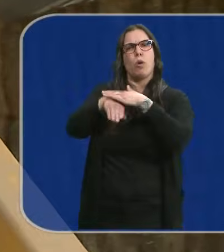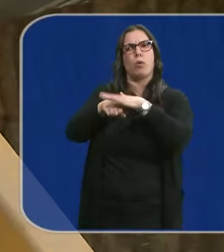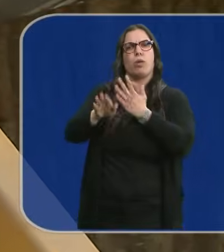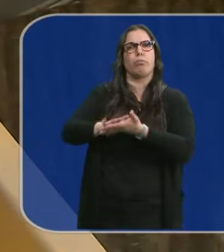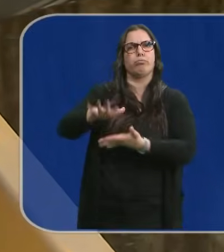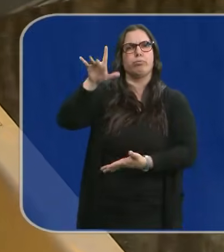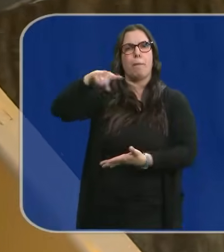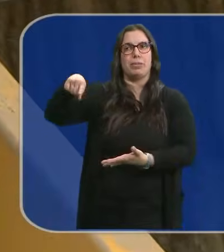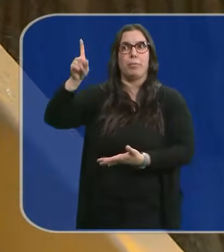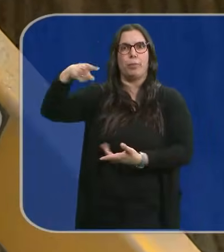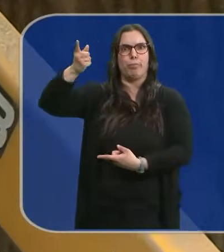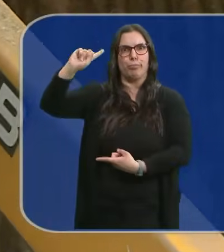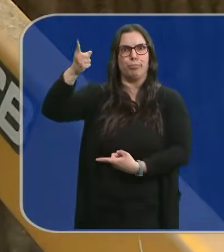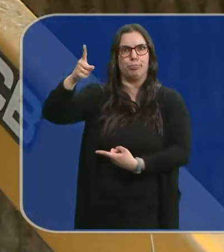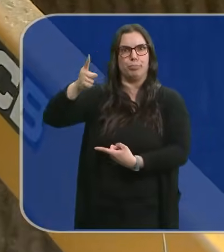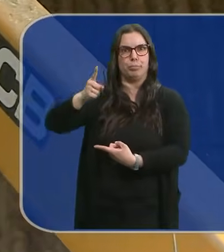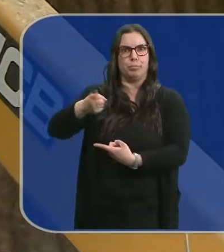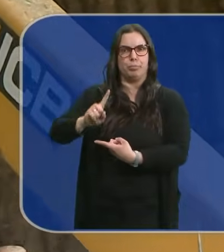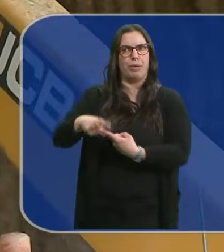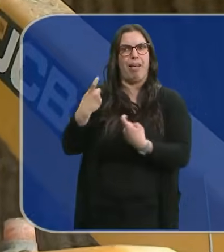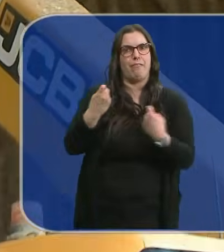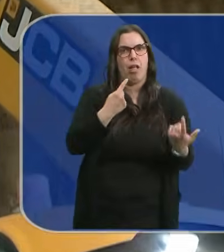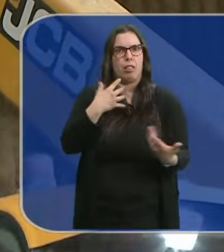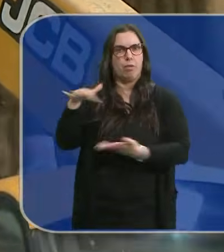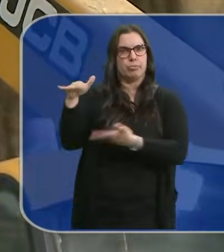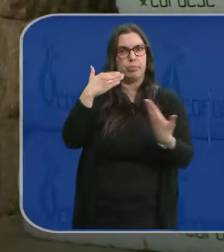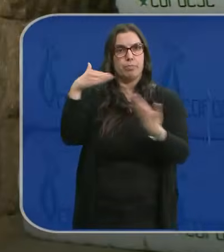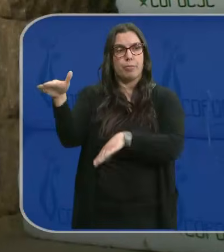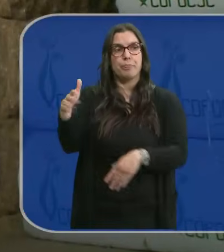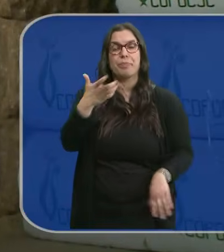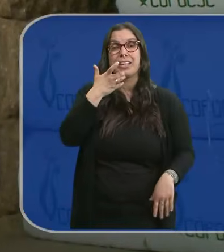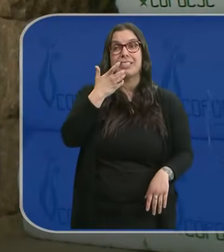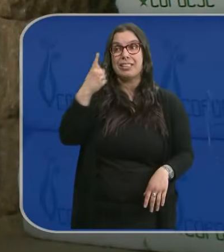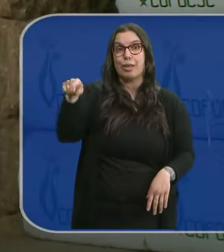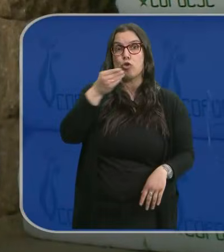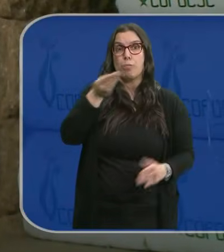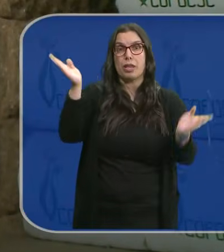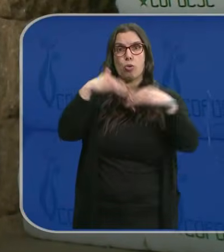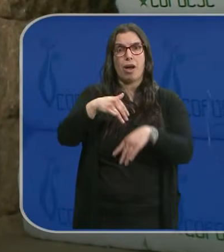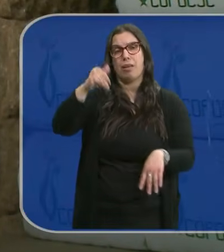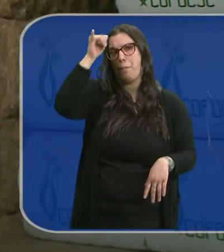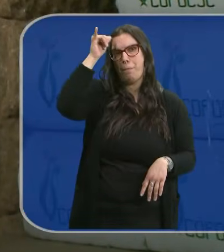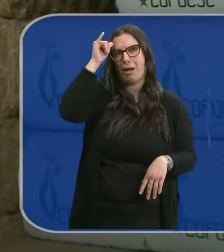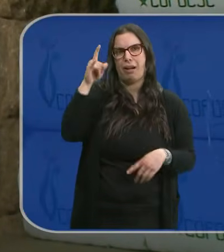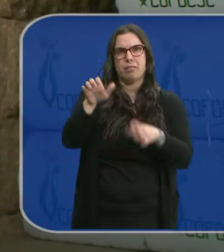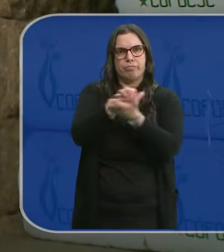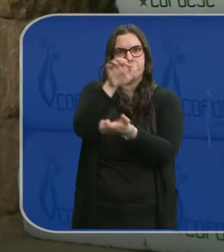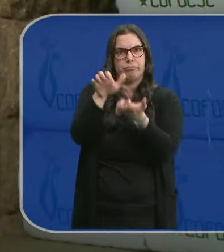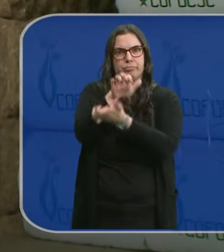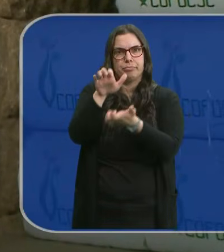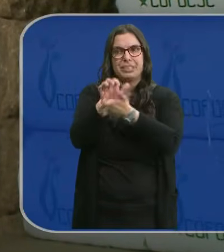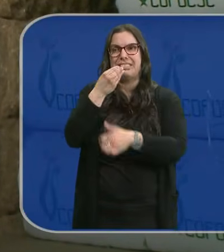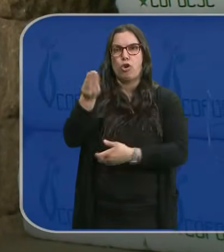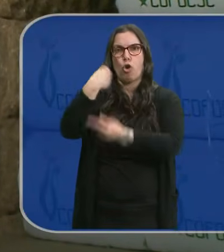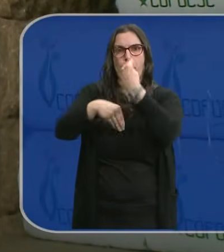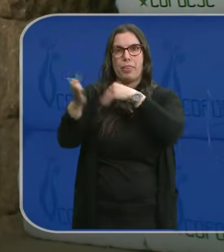meses, el suministro depende totalmente de los envíos. Si las granjas se quedan sin forraje, el forraje es fundamental para una vaca. Las vacas son rumiantes, si no comen